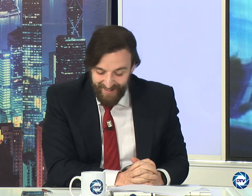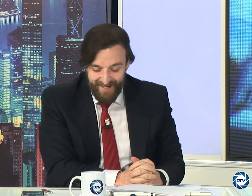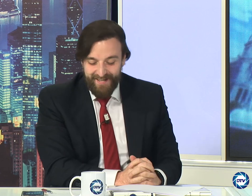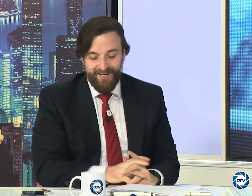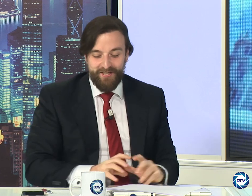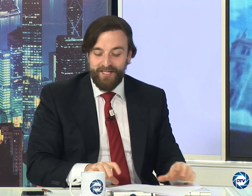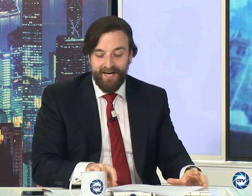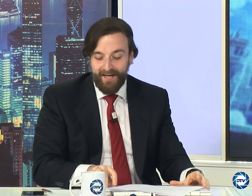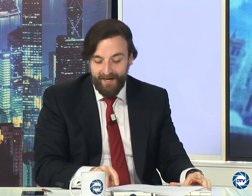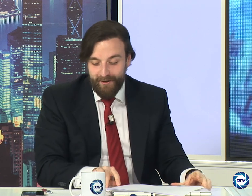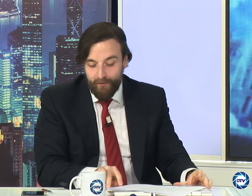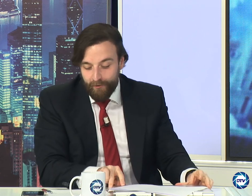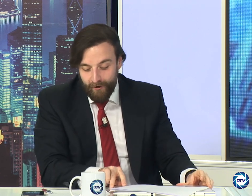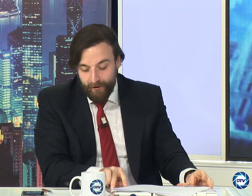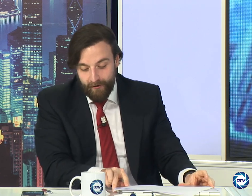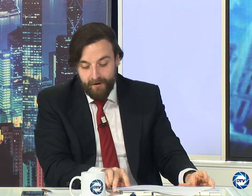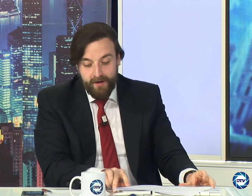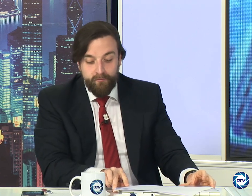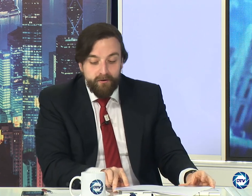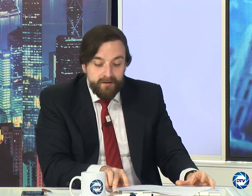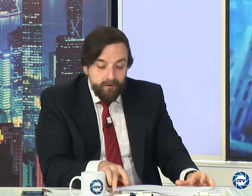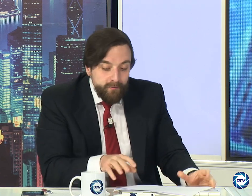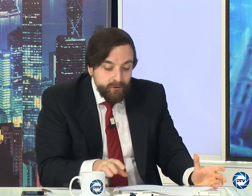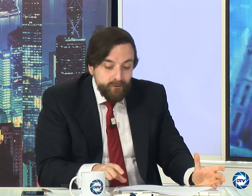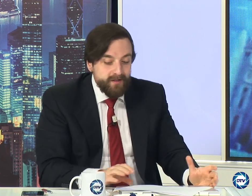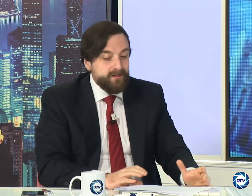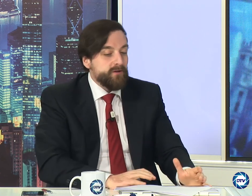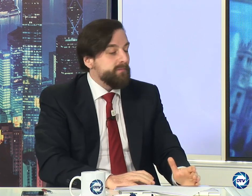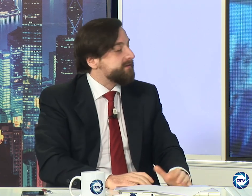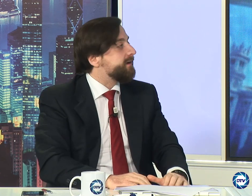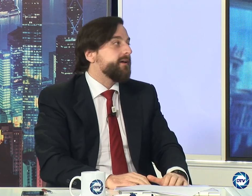de nota discordante. O sea, que no puedo. Bueno, lo primero